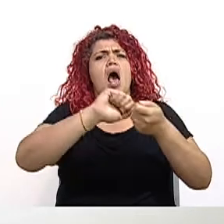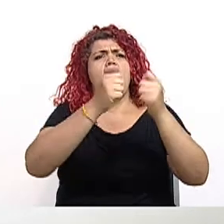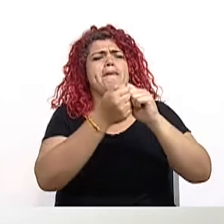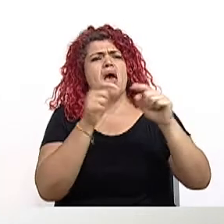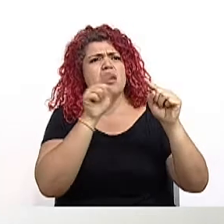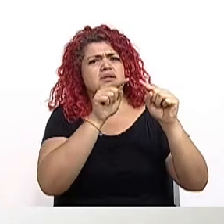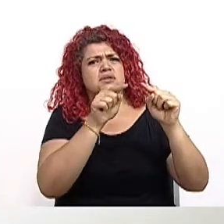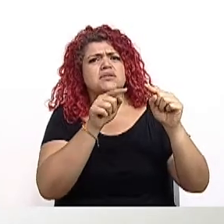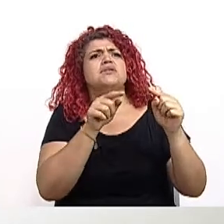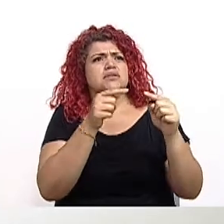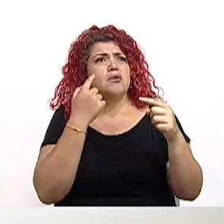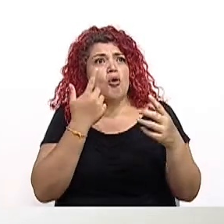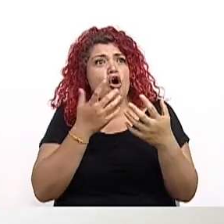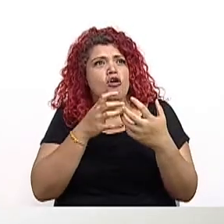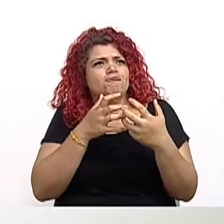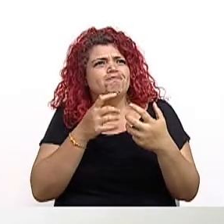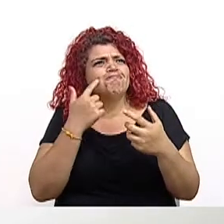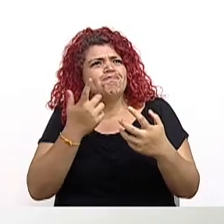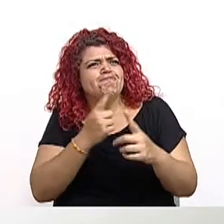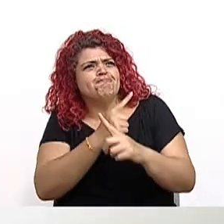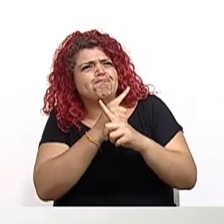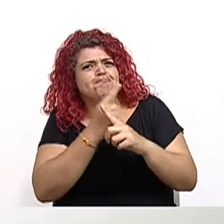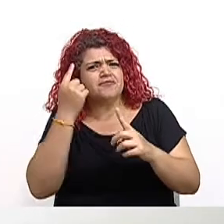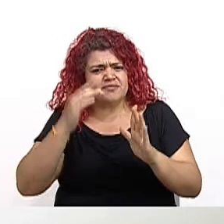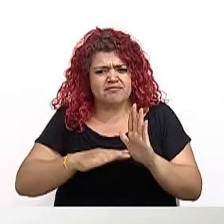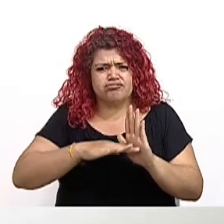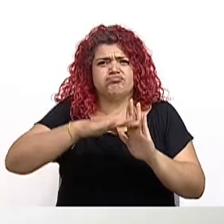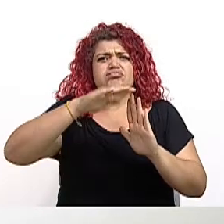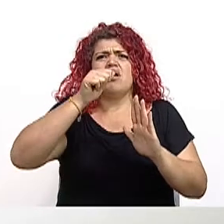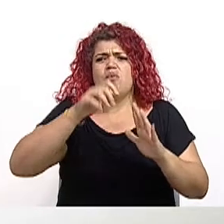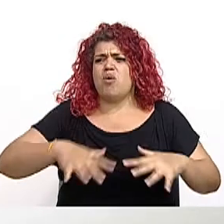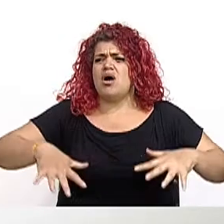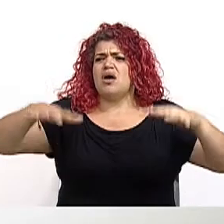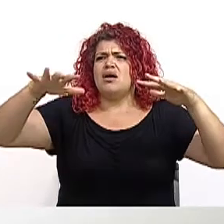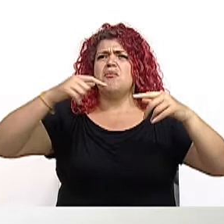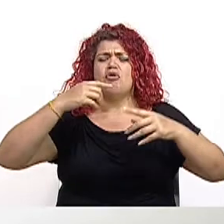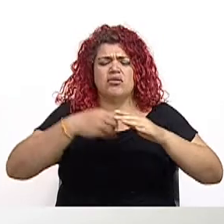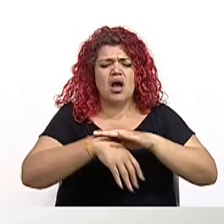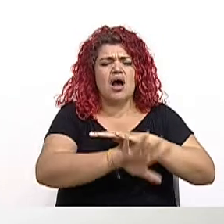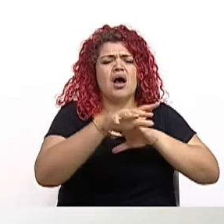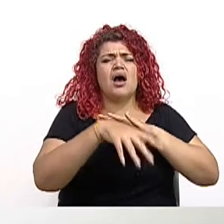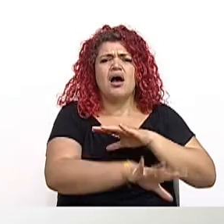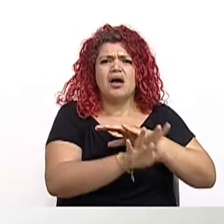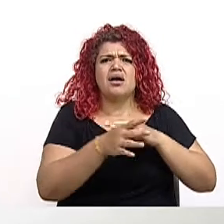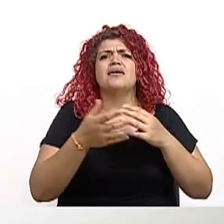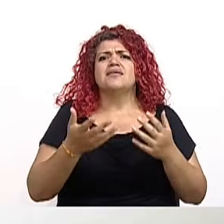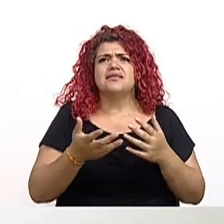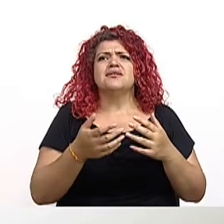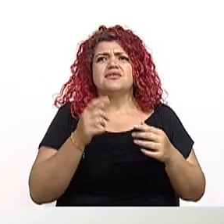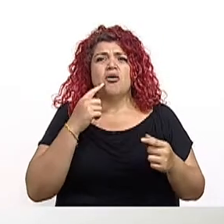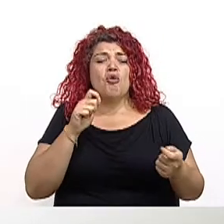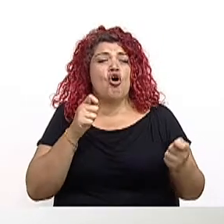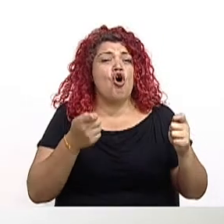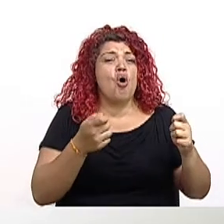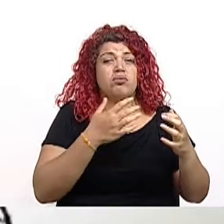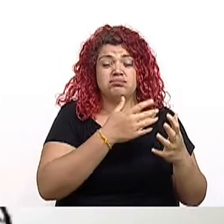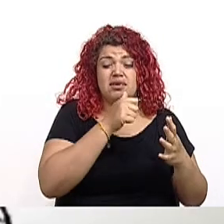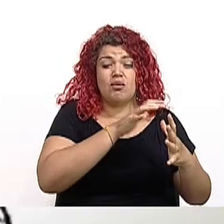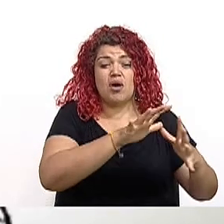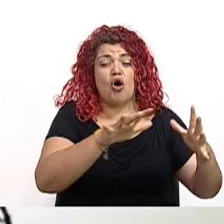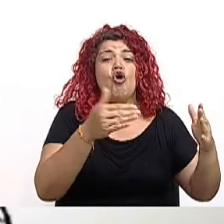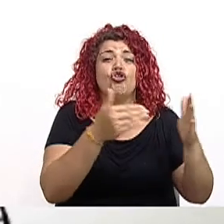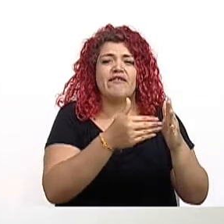medidas preventivas ante las inundaciones, mejora de los sistemas de drenaje, restablecimiento de los humedales y